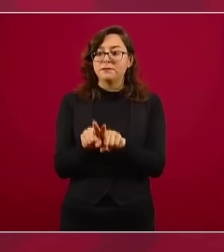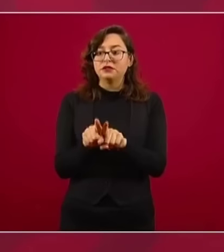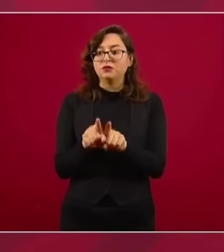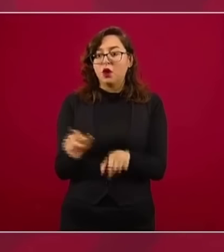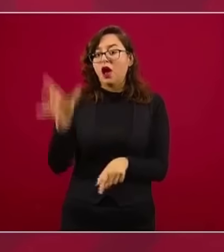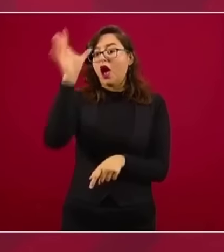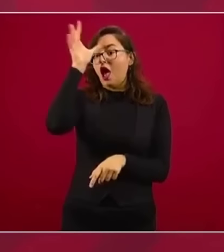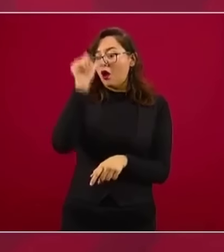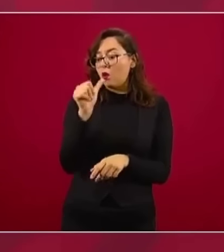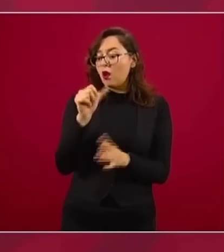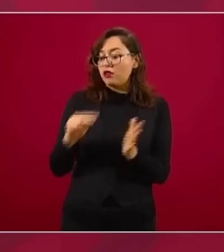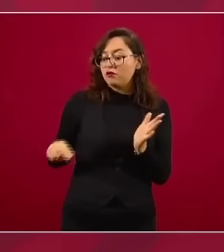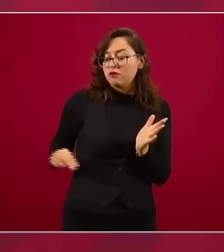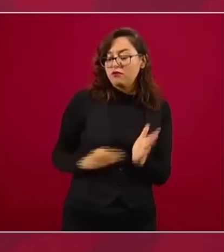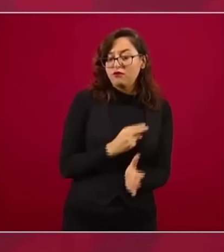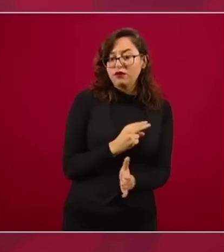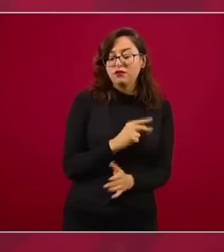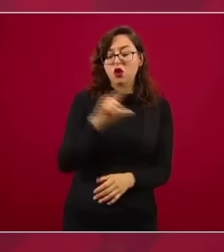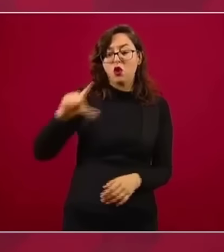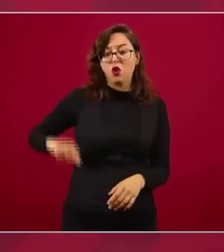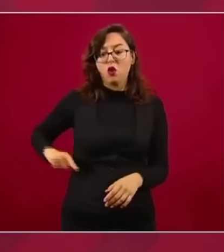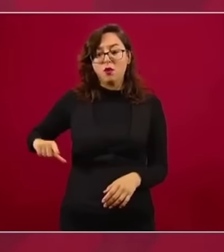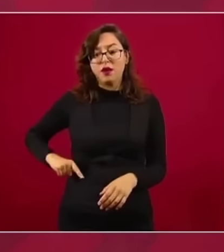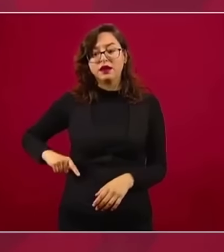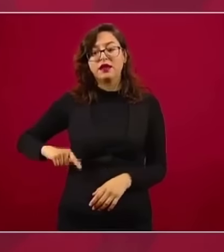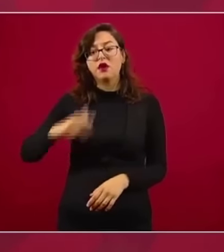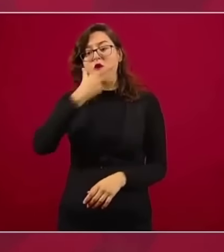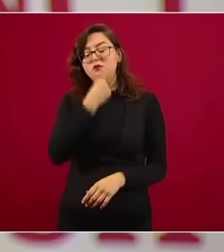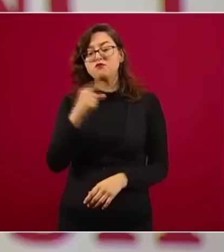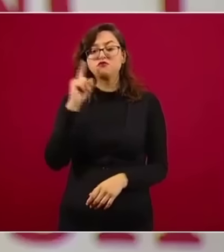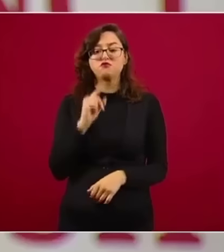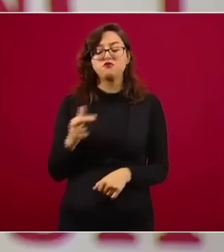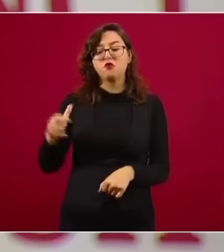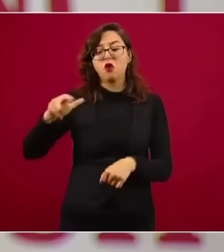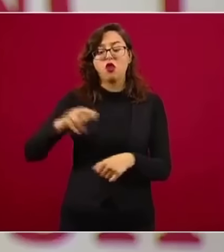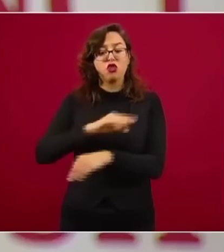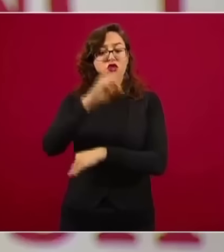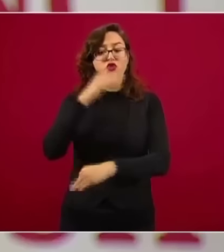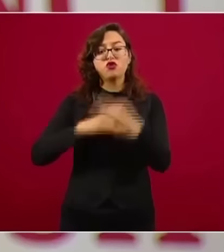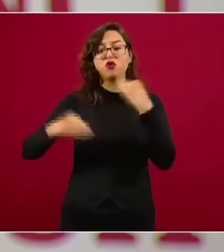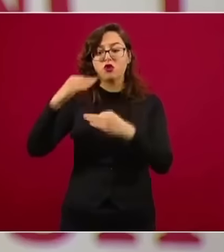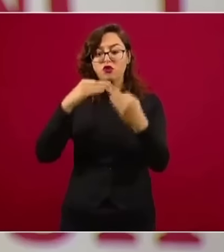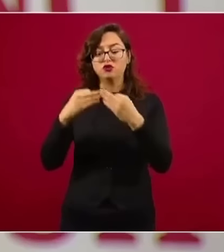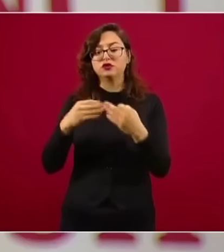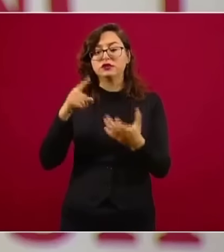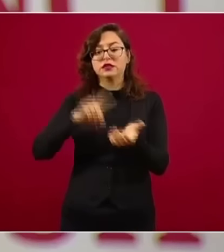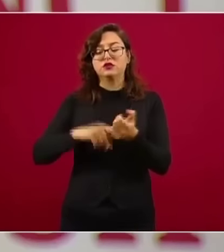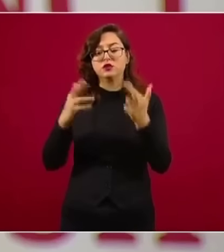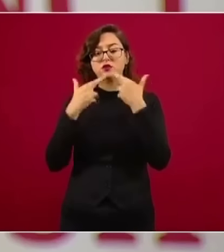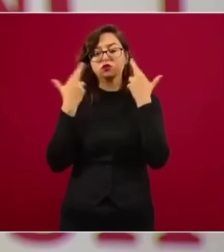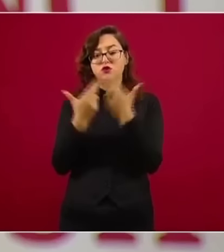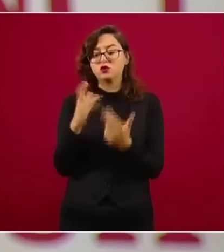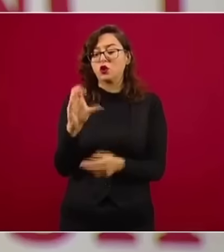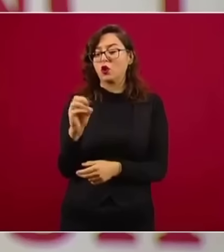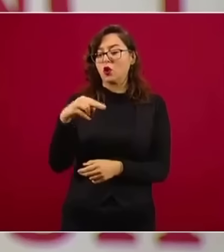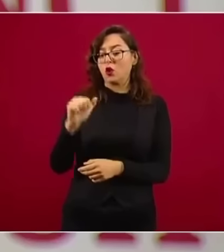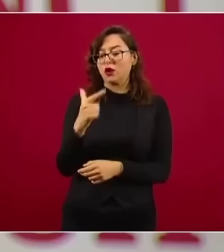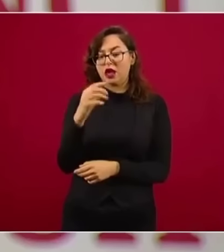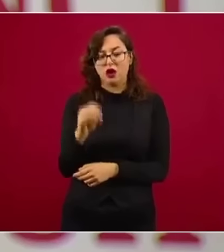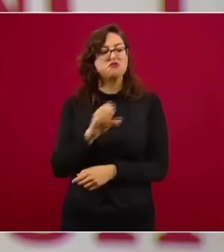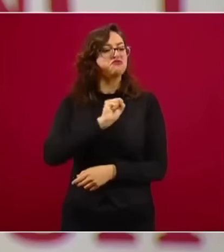todas las y los gobernadores en la última reunión que presidió el señor presidente en CONAGO con todos